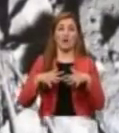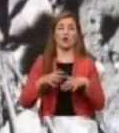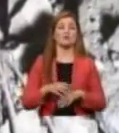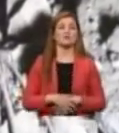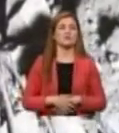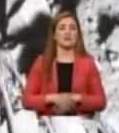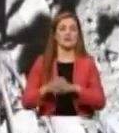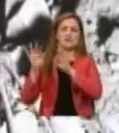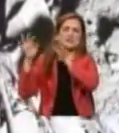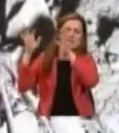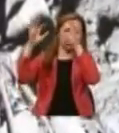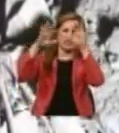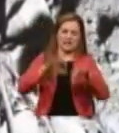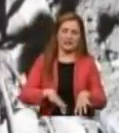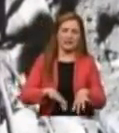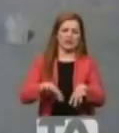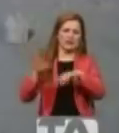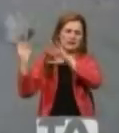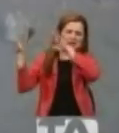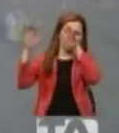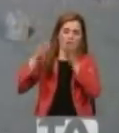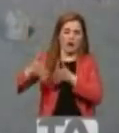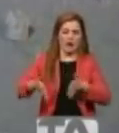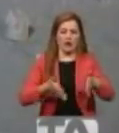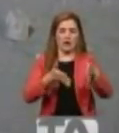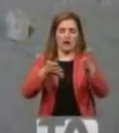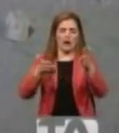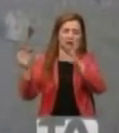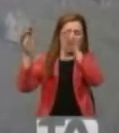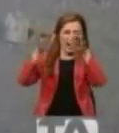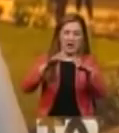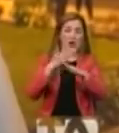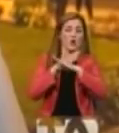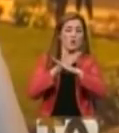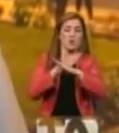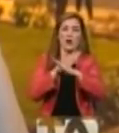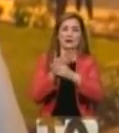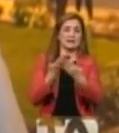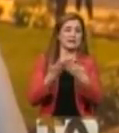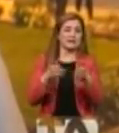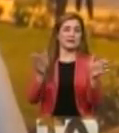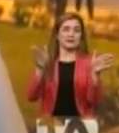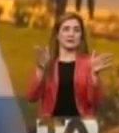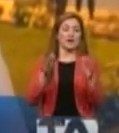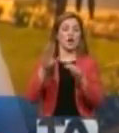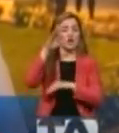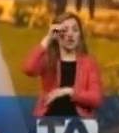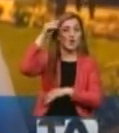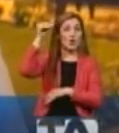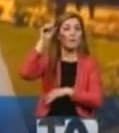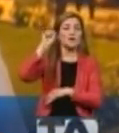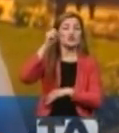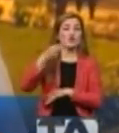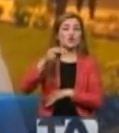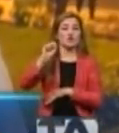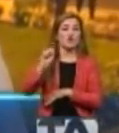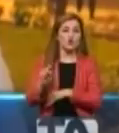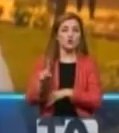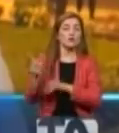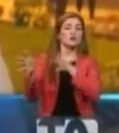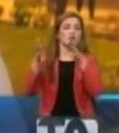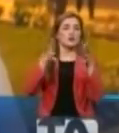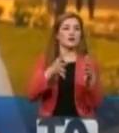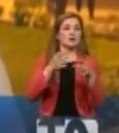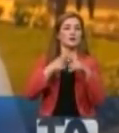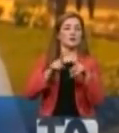deslizamientos y caídas de rocas que se registraron en las vías fueron atendidos de manera inmediata. En la vía Riobamba-Sud, en los sectores de Tixán y